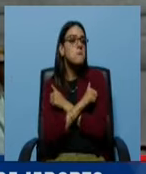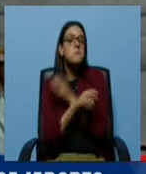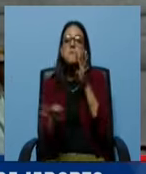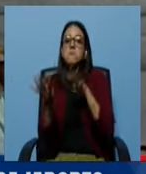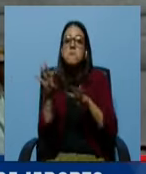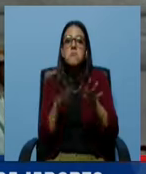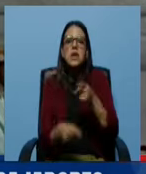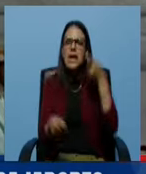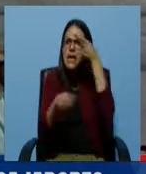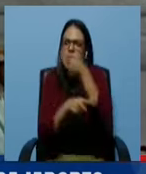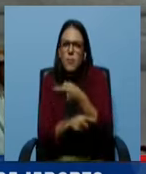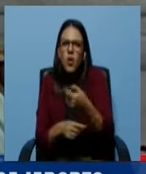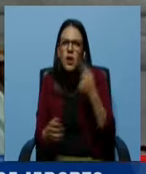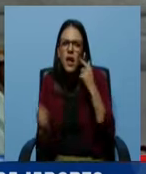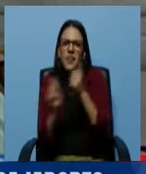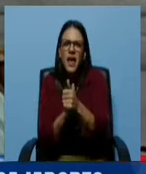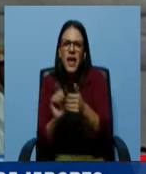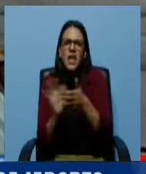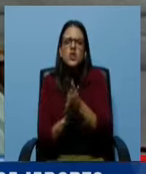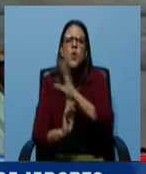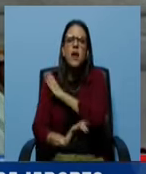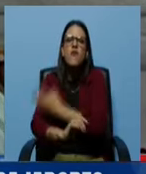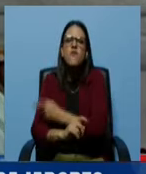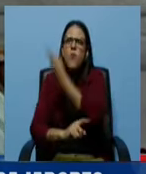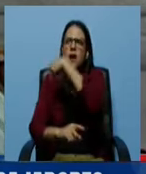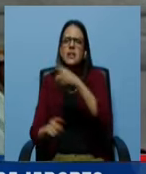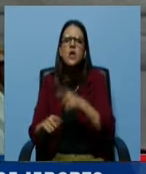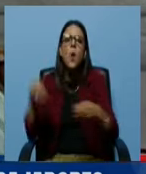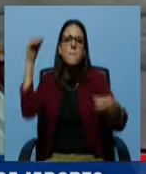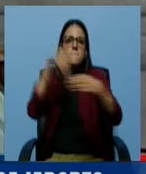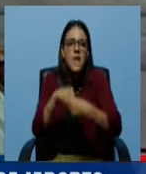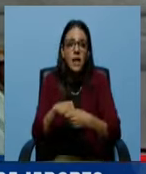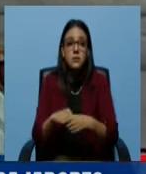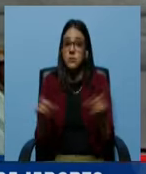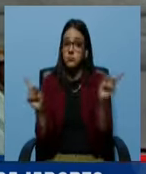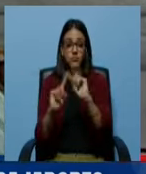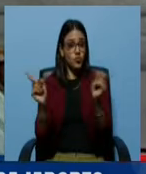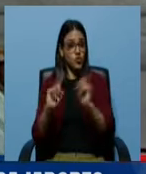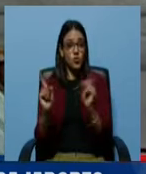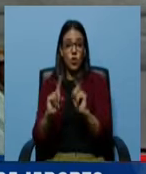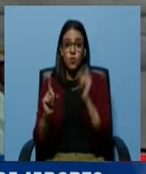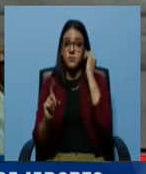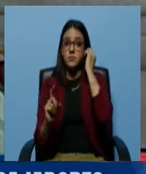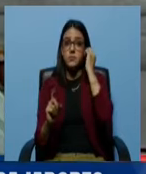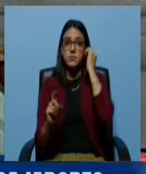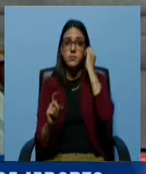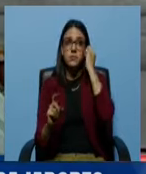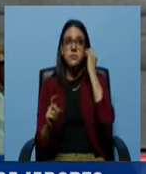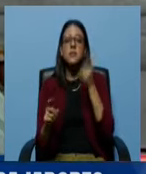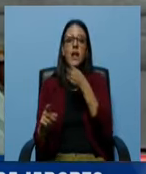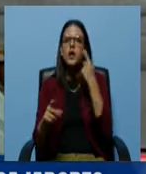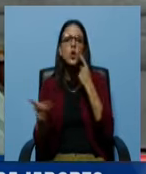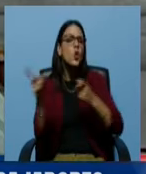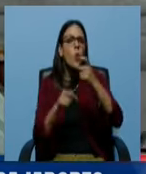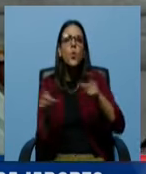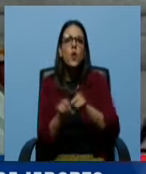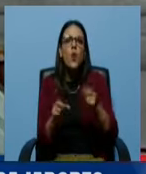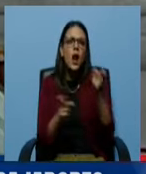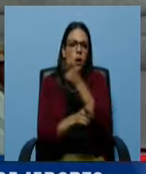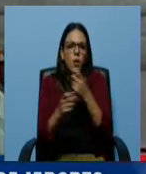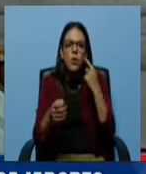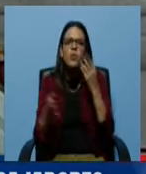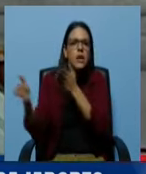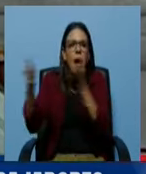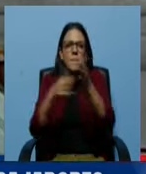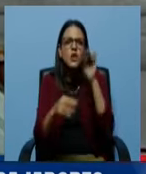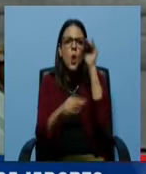Se impone en esos casos siempre una fuerza conservadora y no plantearse nuevos horizontes, nuevos caminos, nuevos